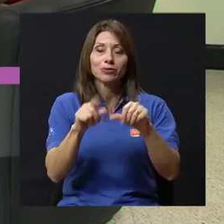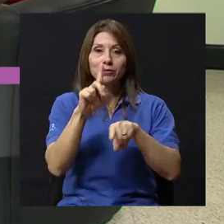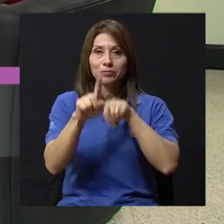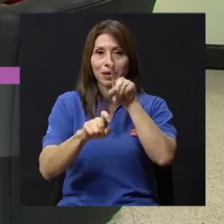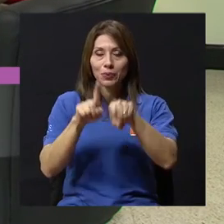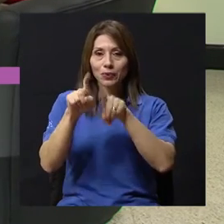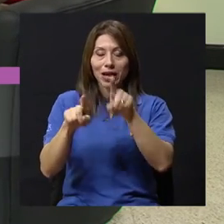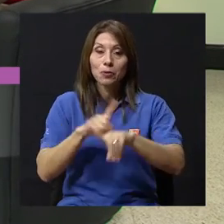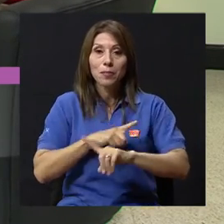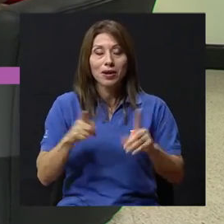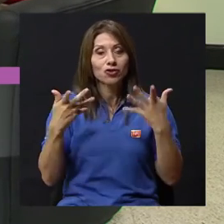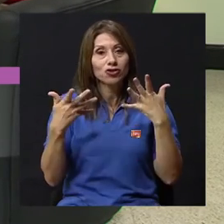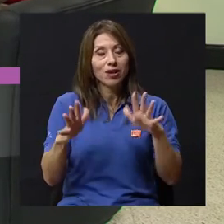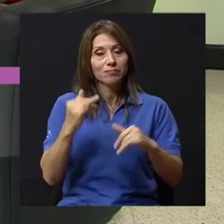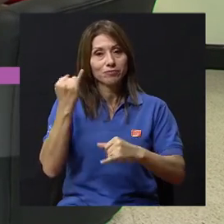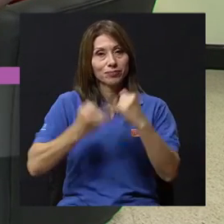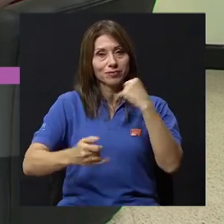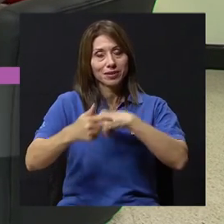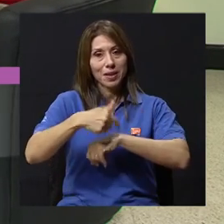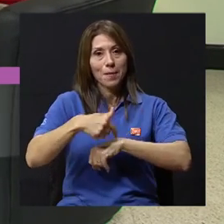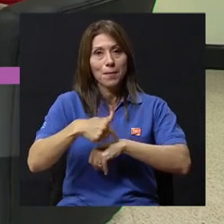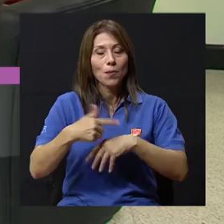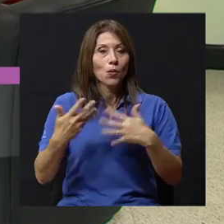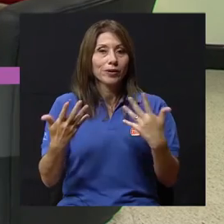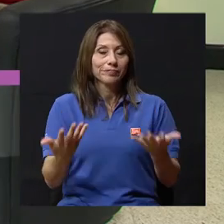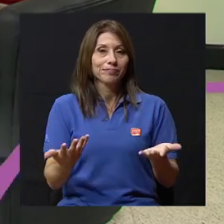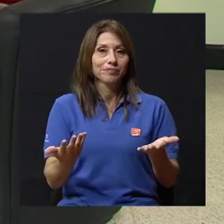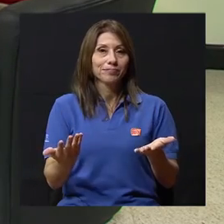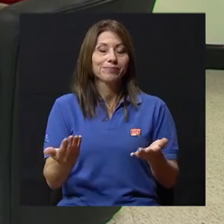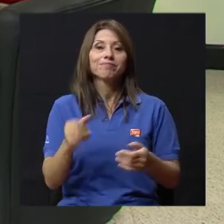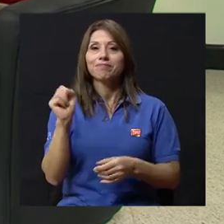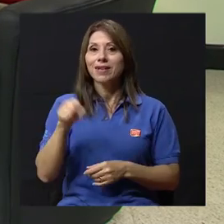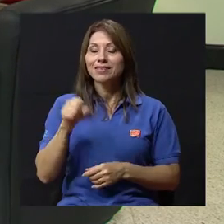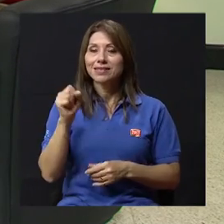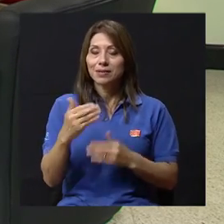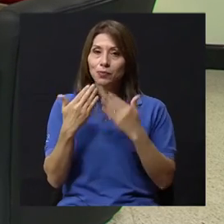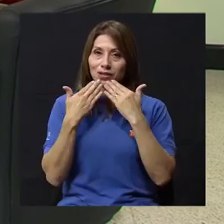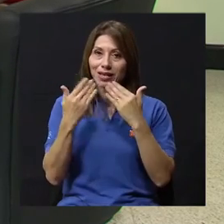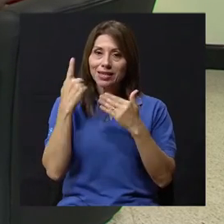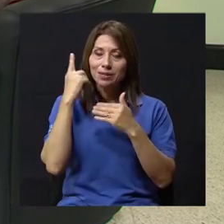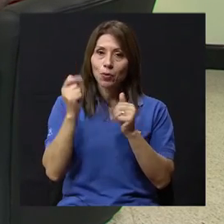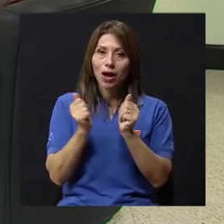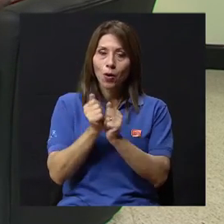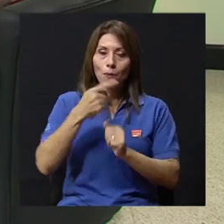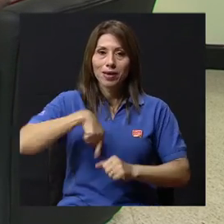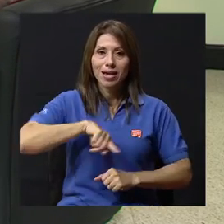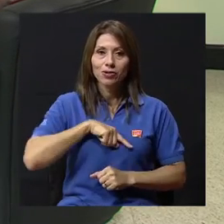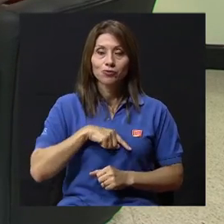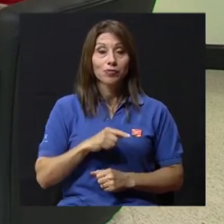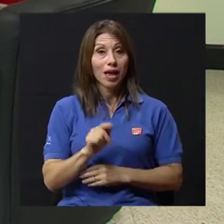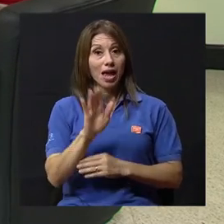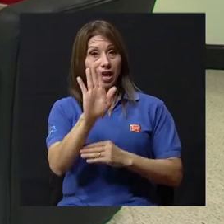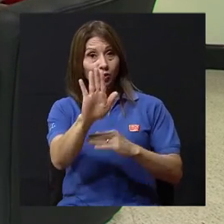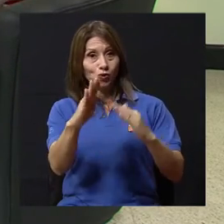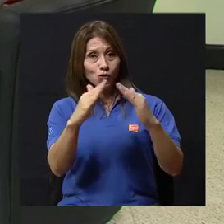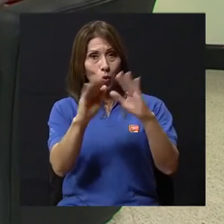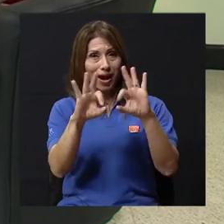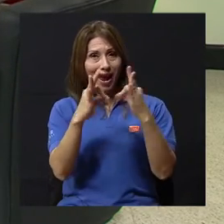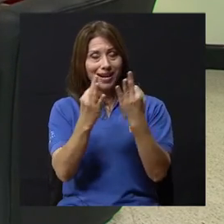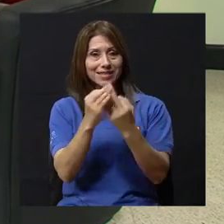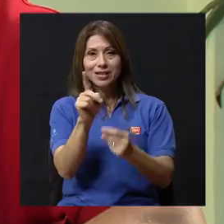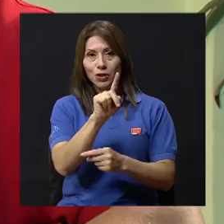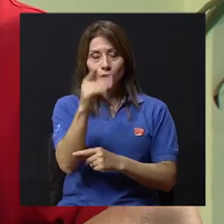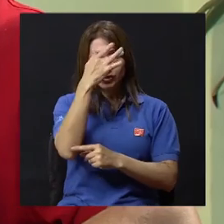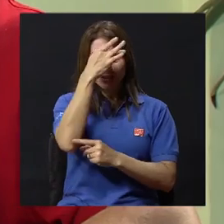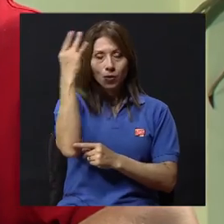haciendo preguntas, pero nos ha ganado el tiempo, Fabiola. Nuevamente. Así es. Muchas gracias, don Álvaro, por, claro, acompañarnos. Y allá en sus hogares, pues